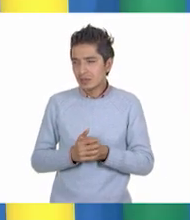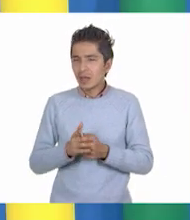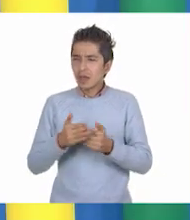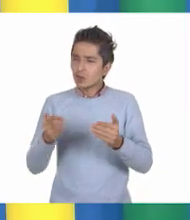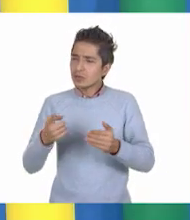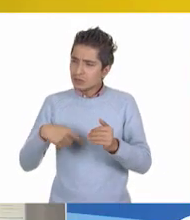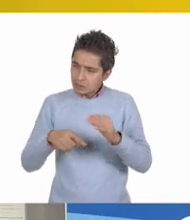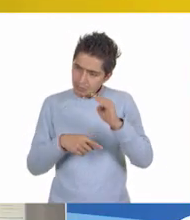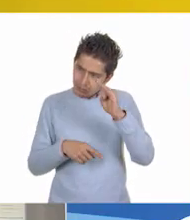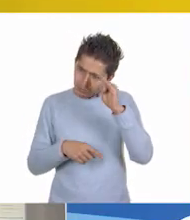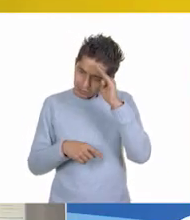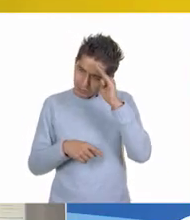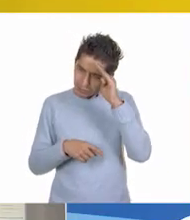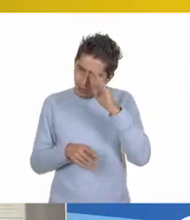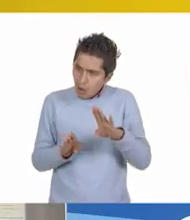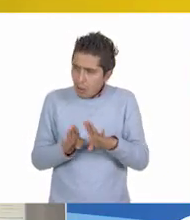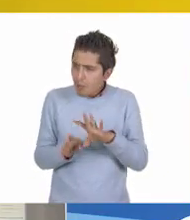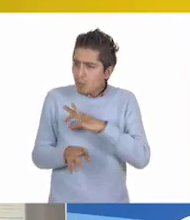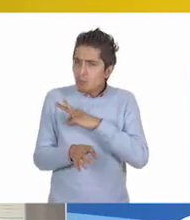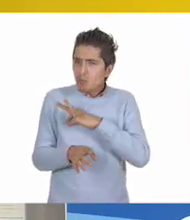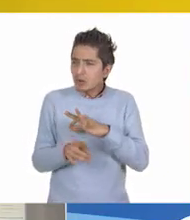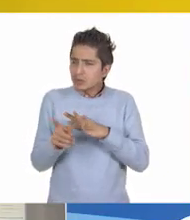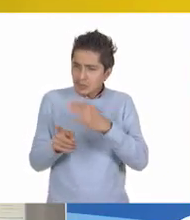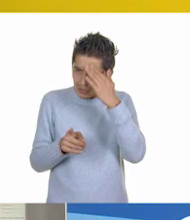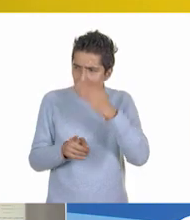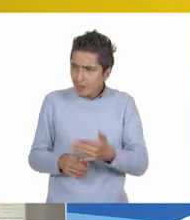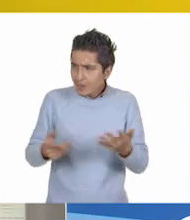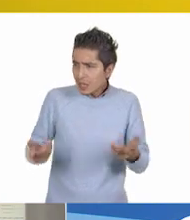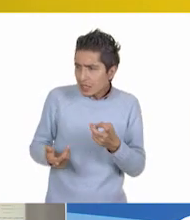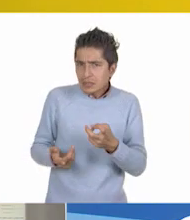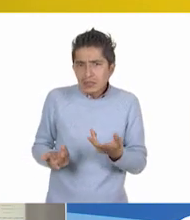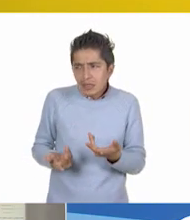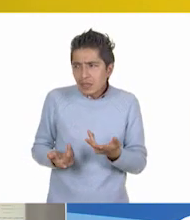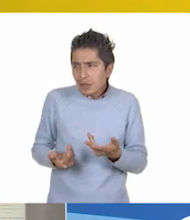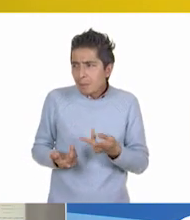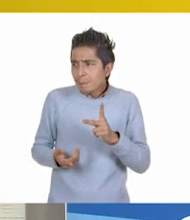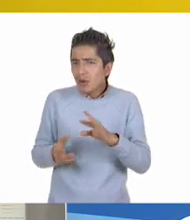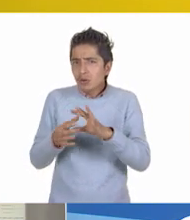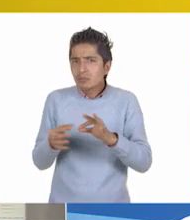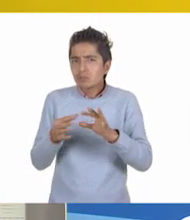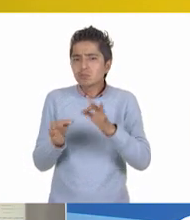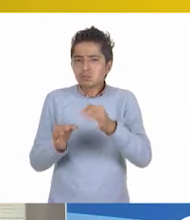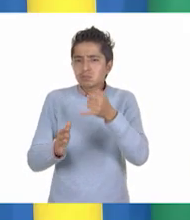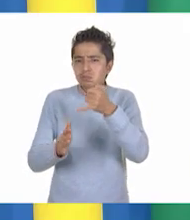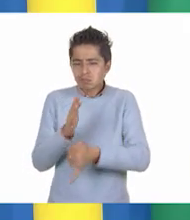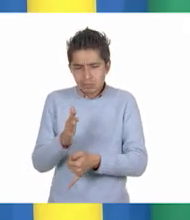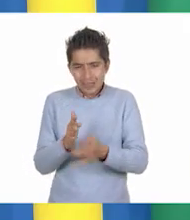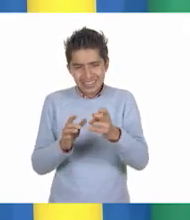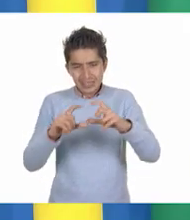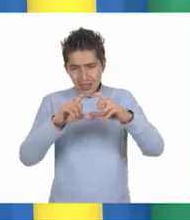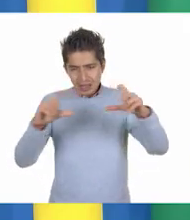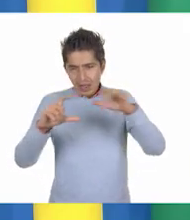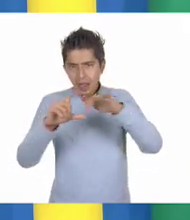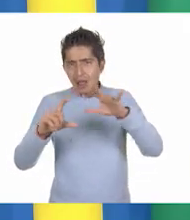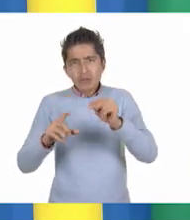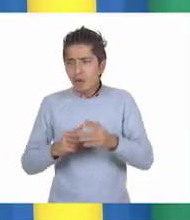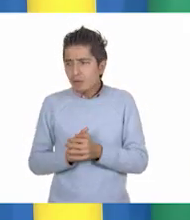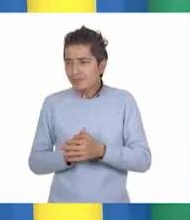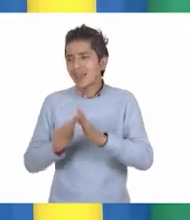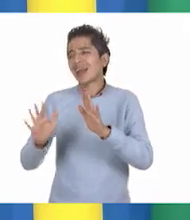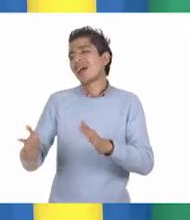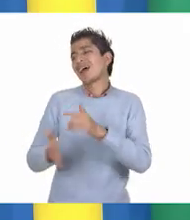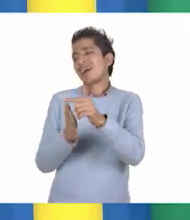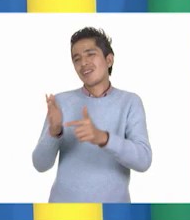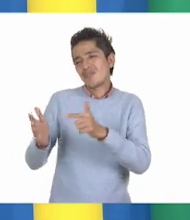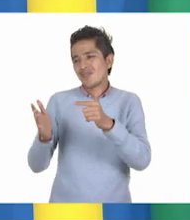poco. ¿Cómo pudiste saber todo eso si no está escrito explícitamente en el texto? Pues sobre el lugar, por lo